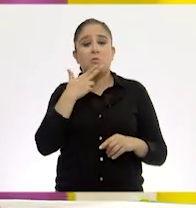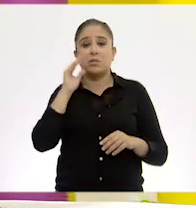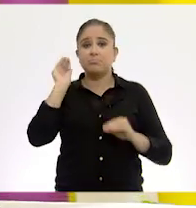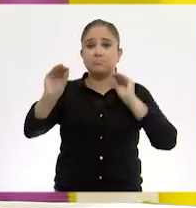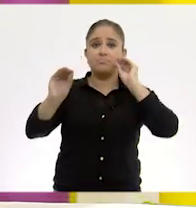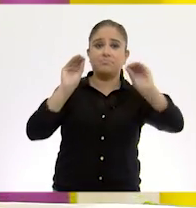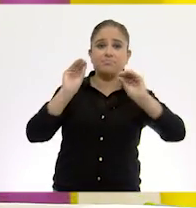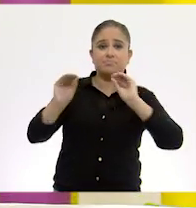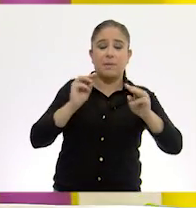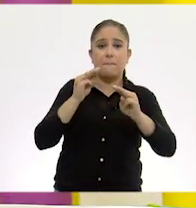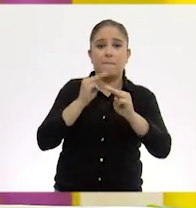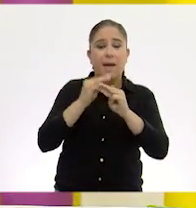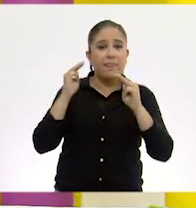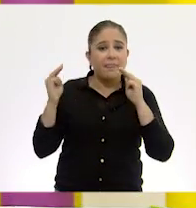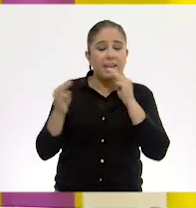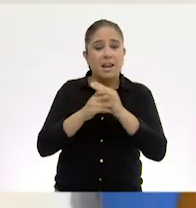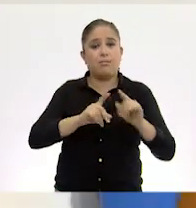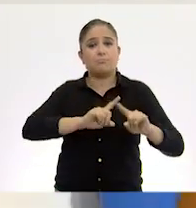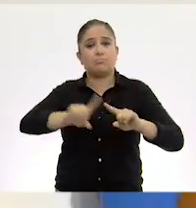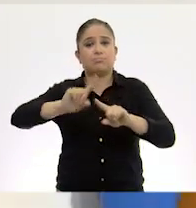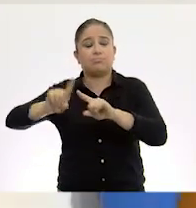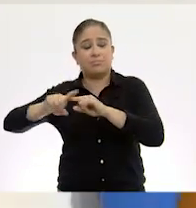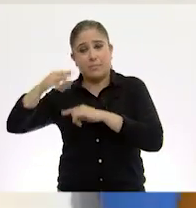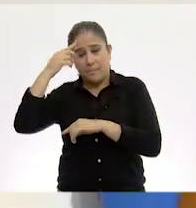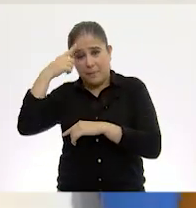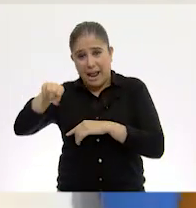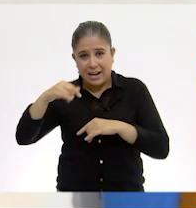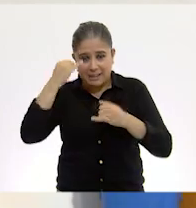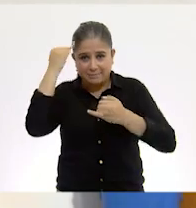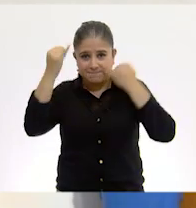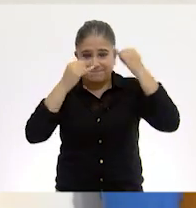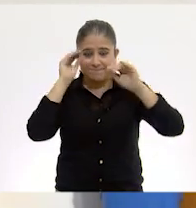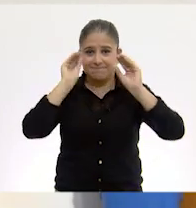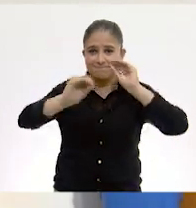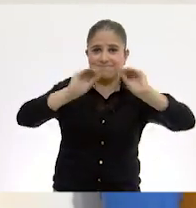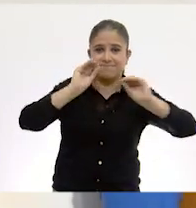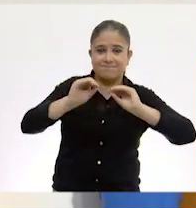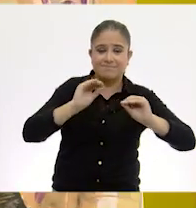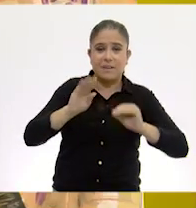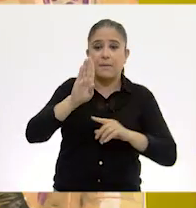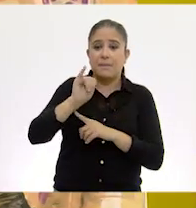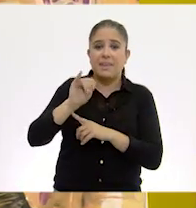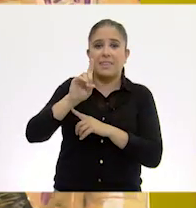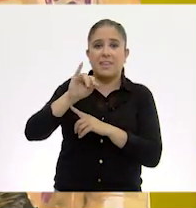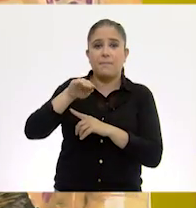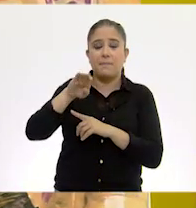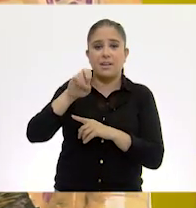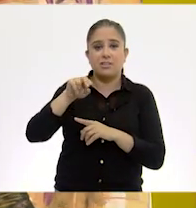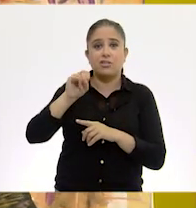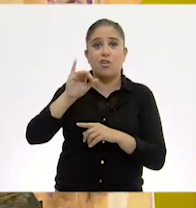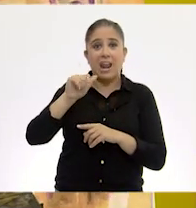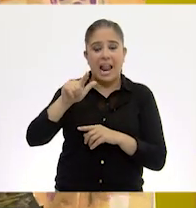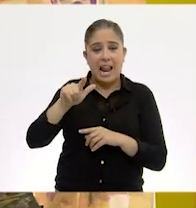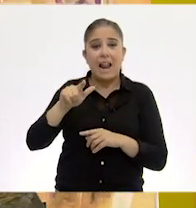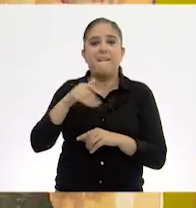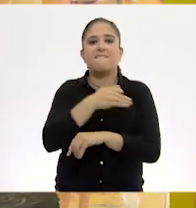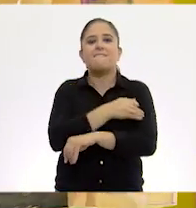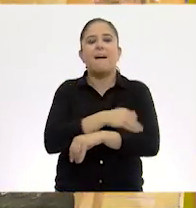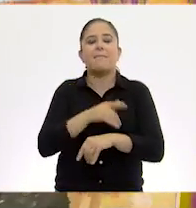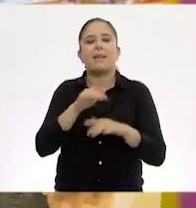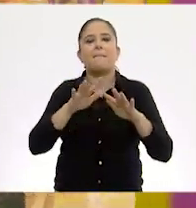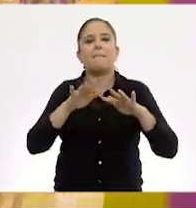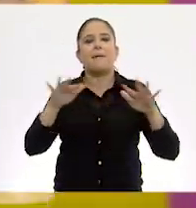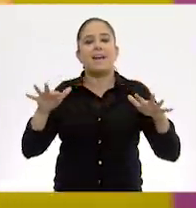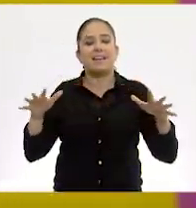papelitos. La técnica mixta para crear esta representación bidimensional de un momento familiar y que